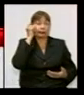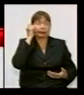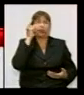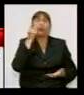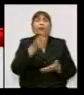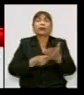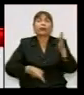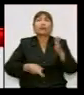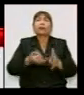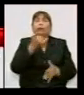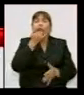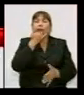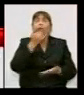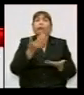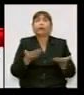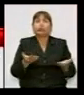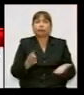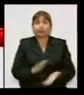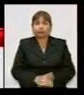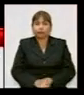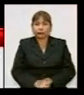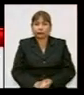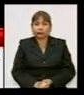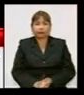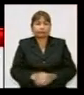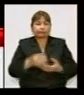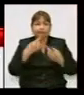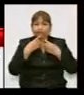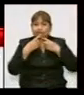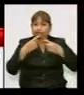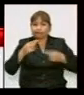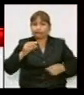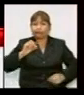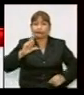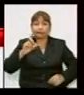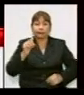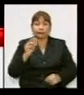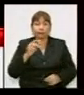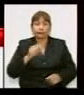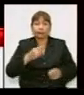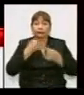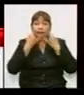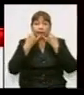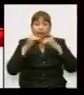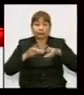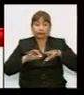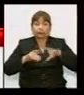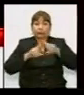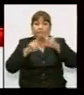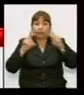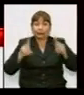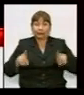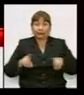estaba pasando. Ilar Arleid es el director del Centro de Seguridad Informática de Estonia.